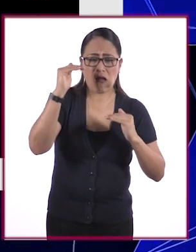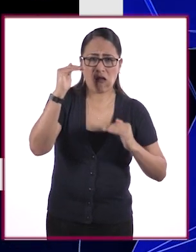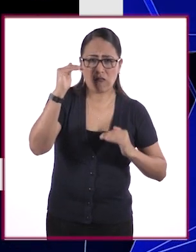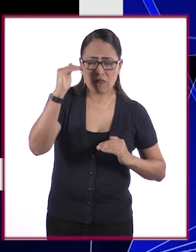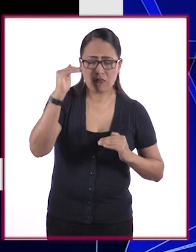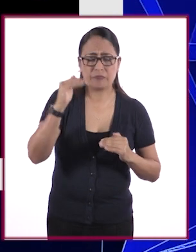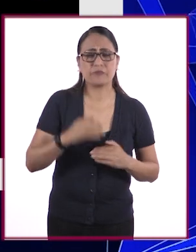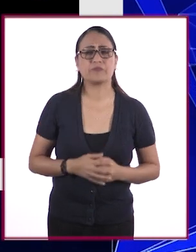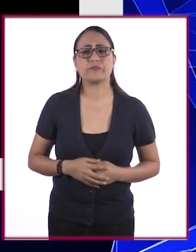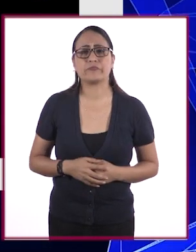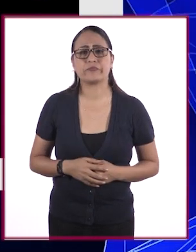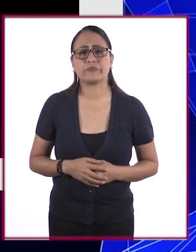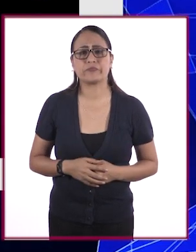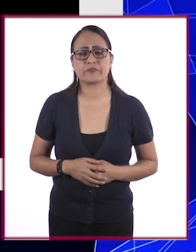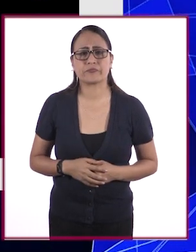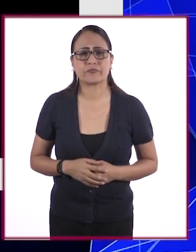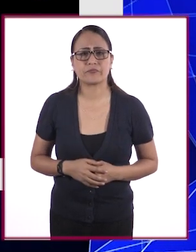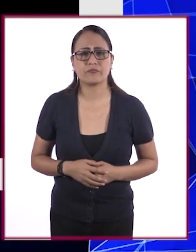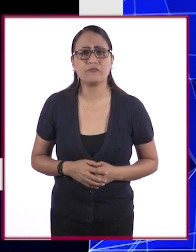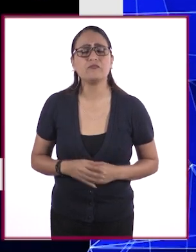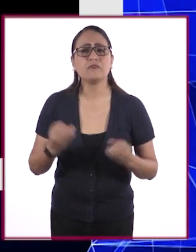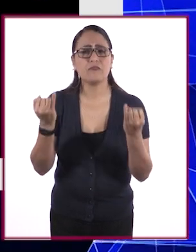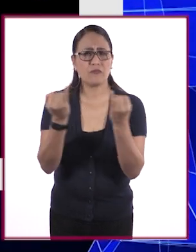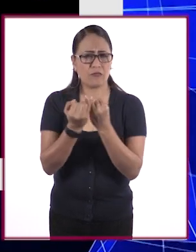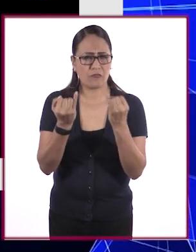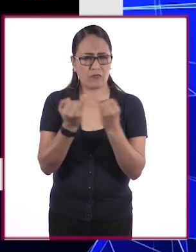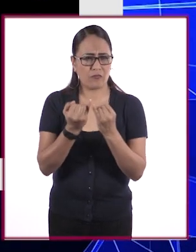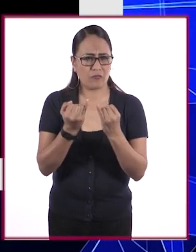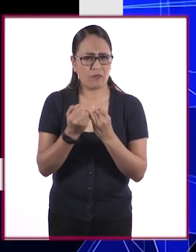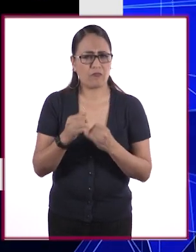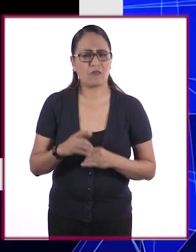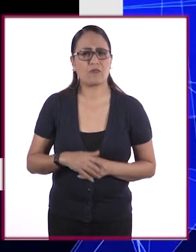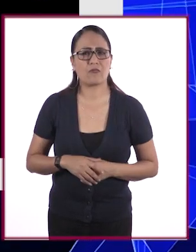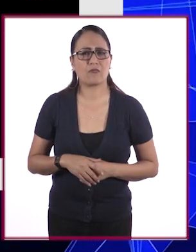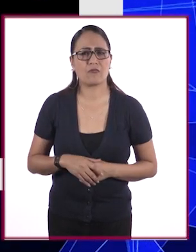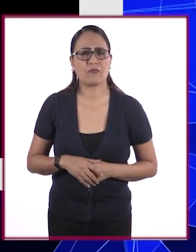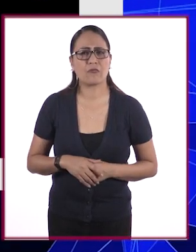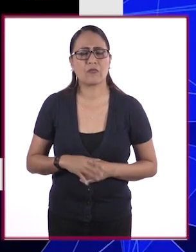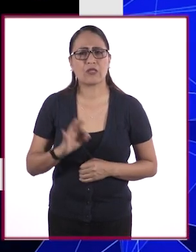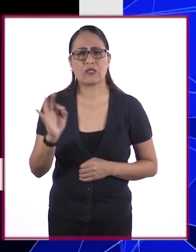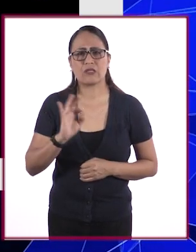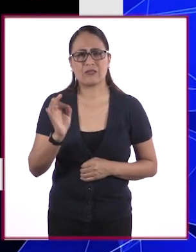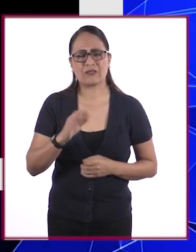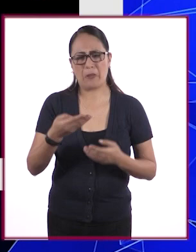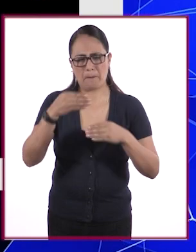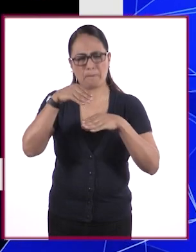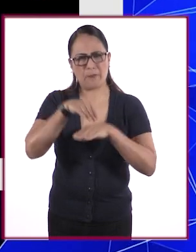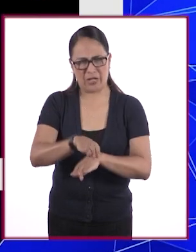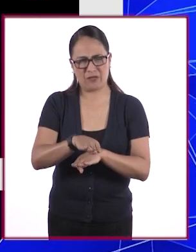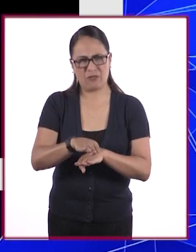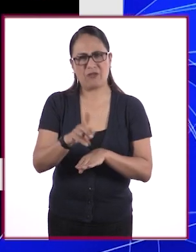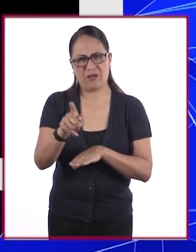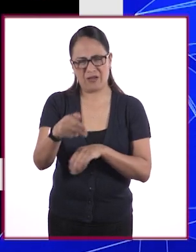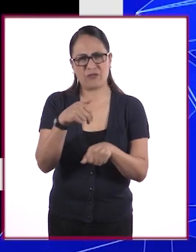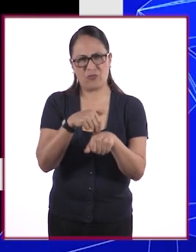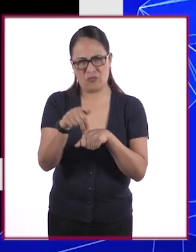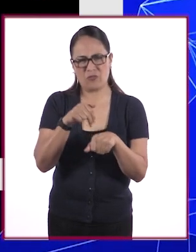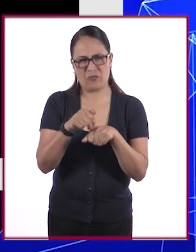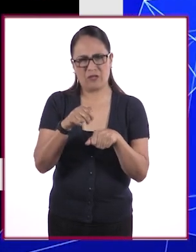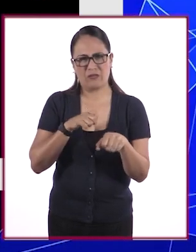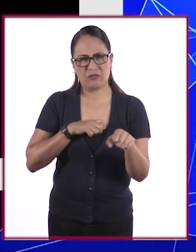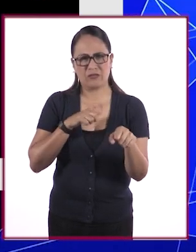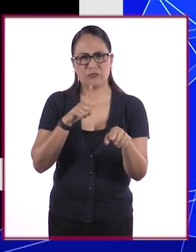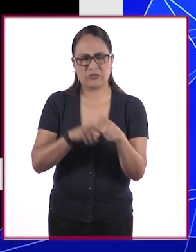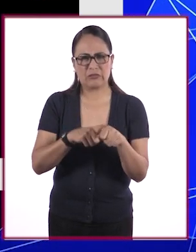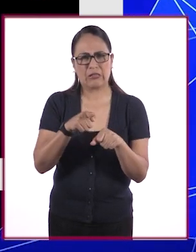digitalización. De hecho, hay muchas veces en que ya si uno quiere tener una cuenta en el banco, que esa cuenta